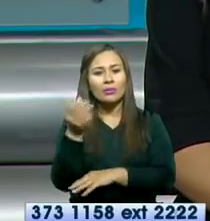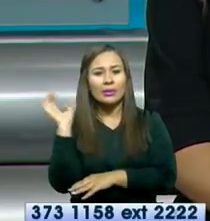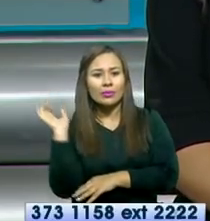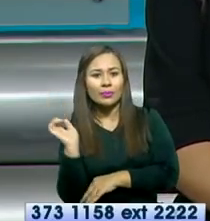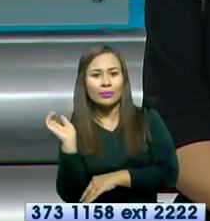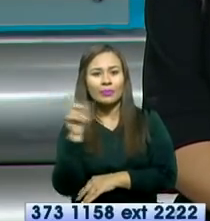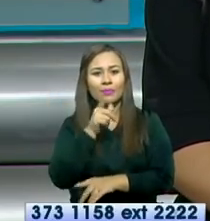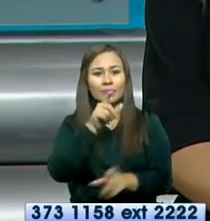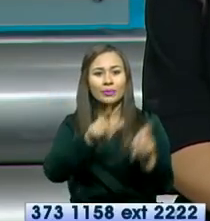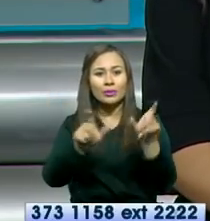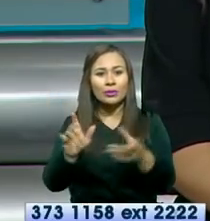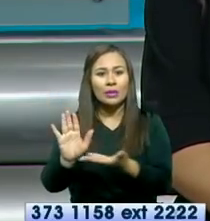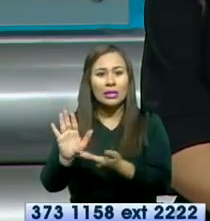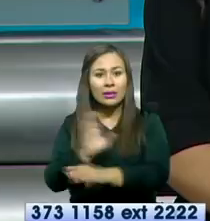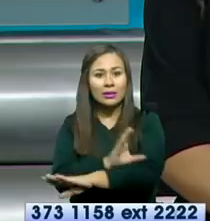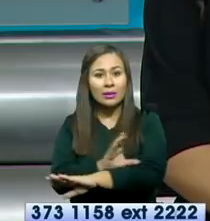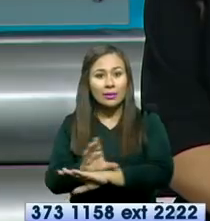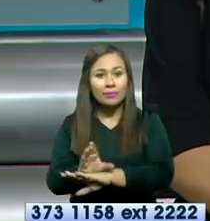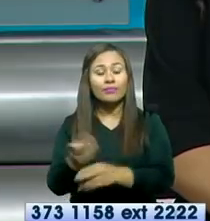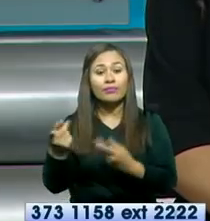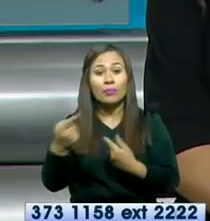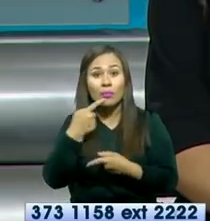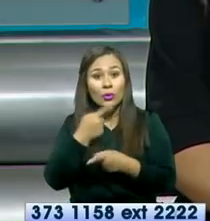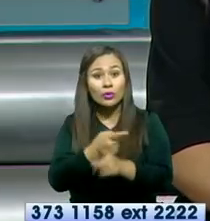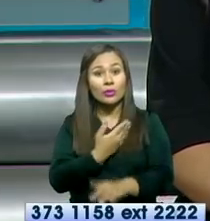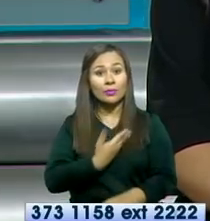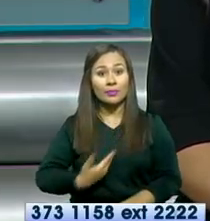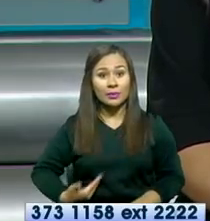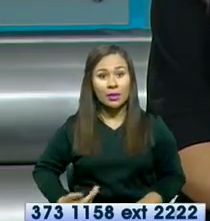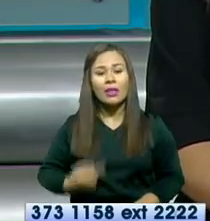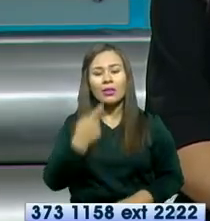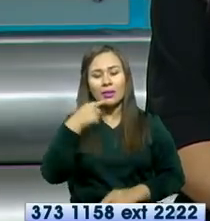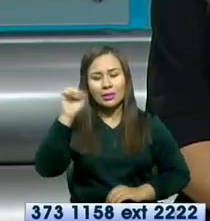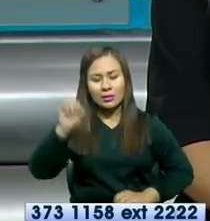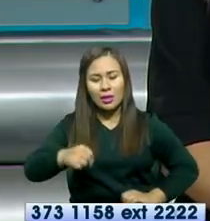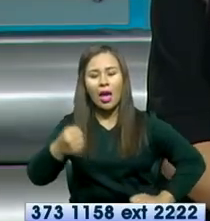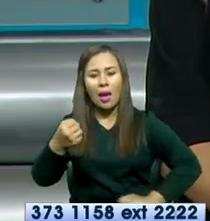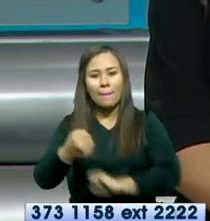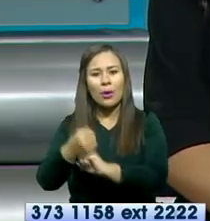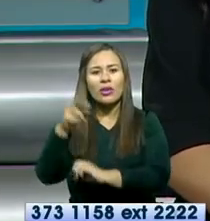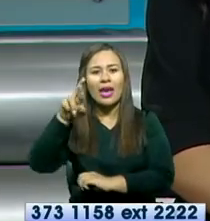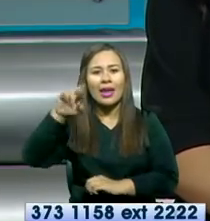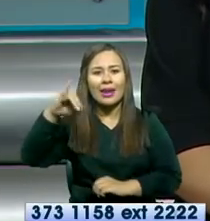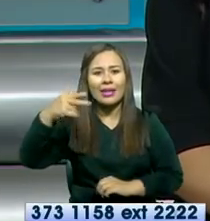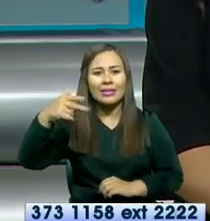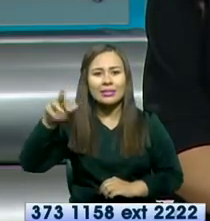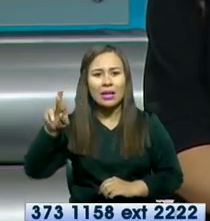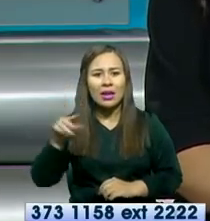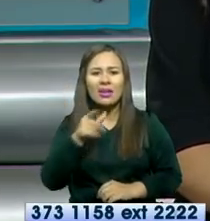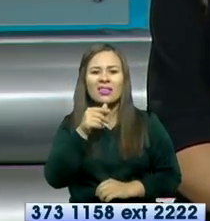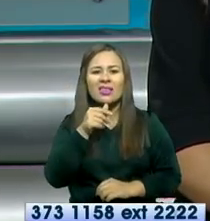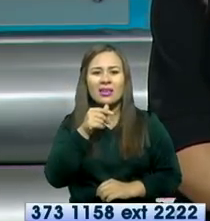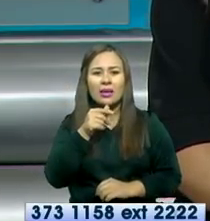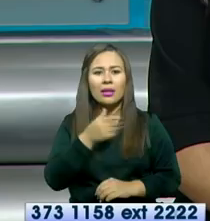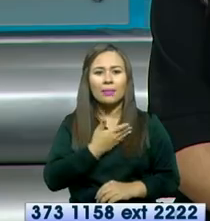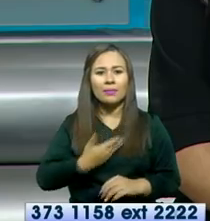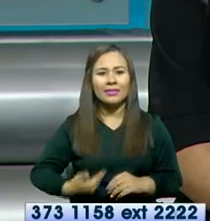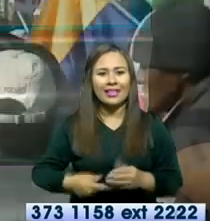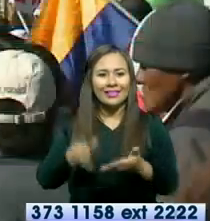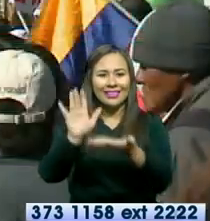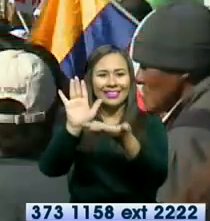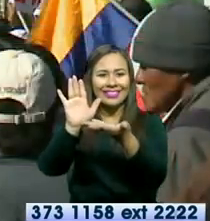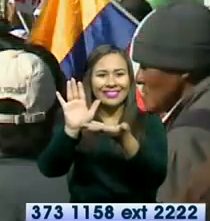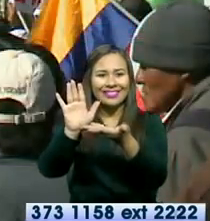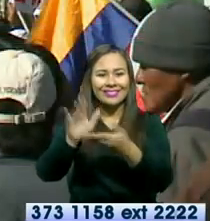Campesino. En este contexto, el jefe de Estado expresó su apoyo a Richard Espinosa, presidente del directorio del IES.